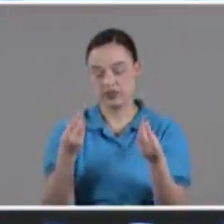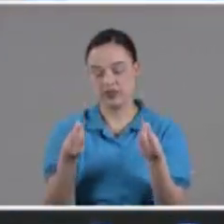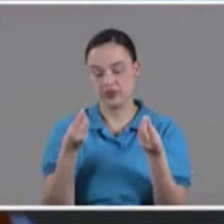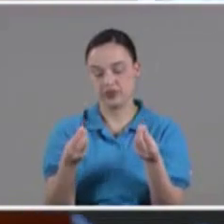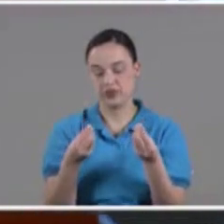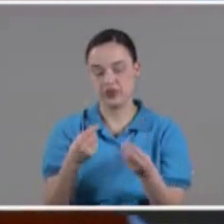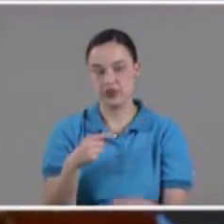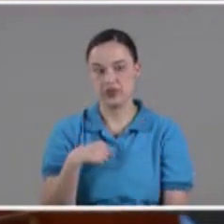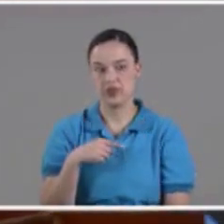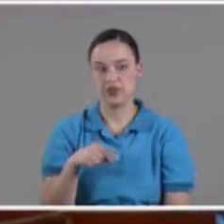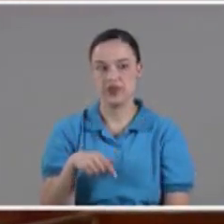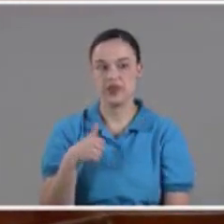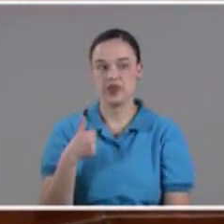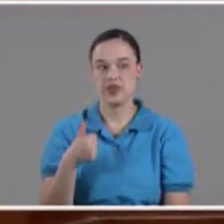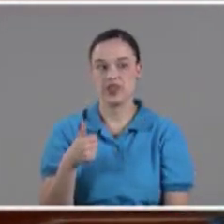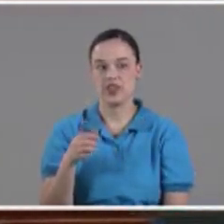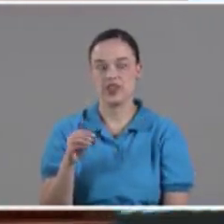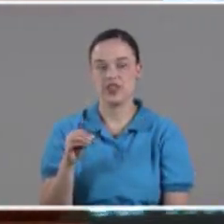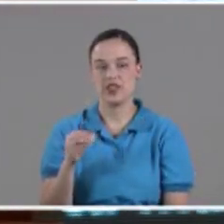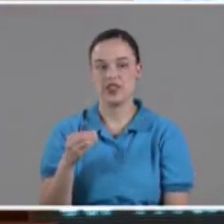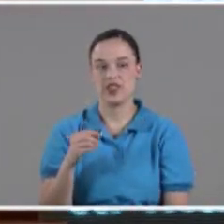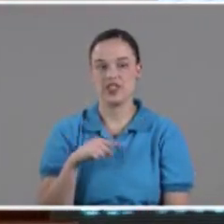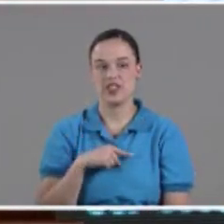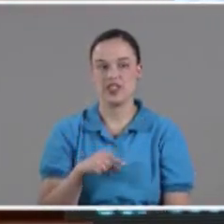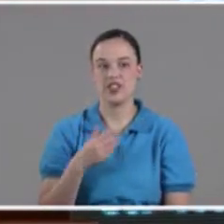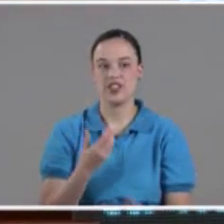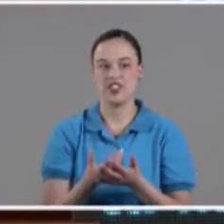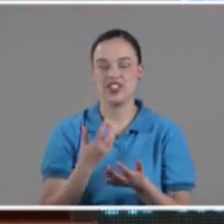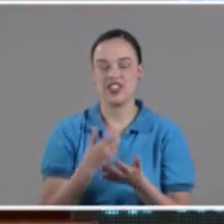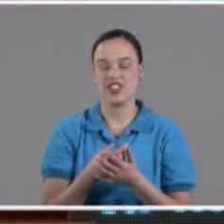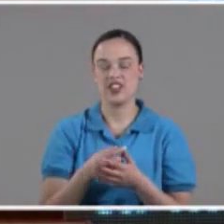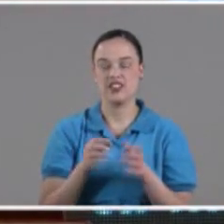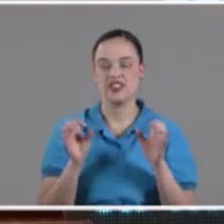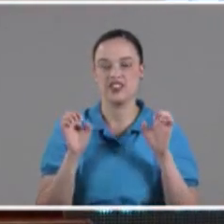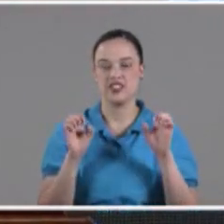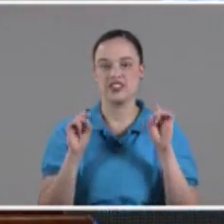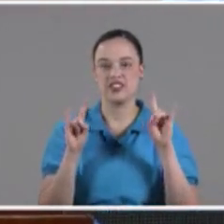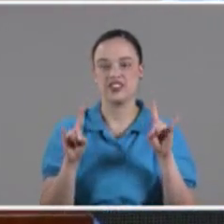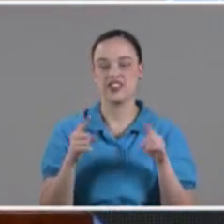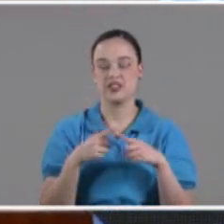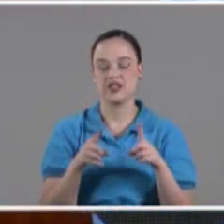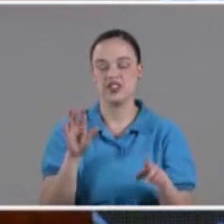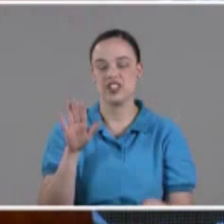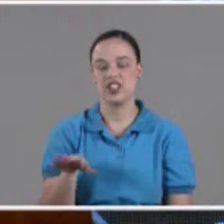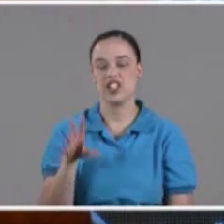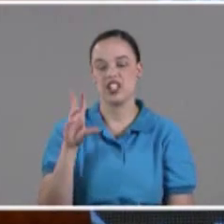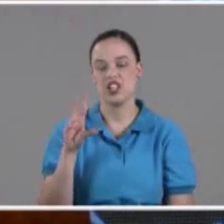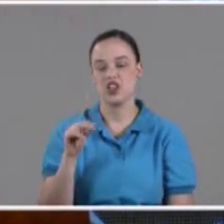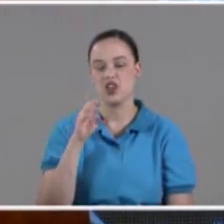Está bueno que sea mojado usted en los Estados Unidos pero aquí no quiero que sea mojado